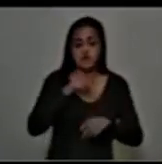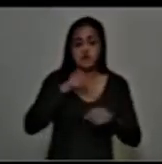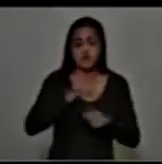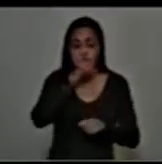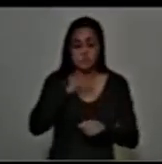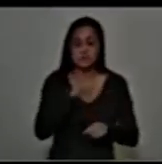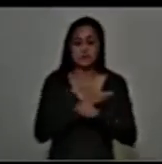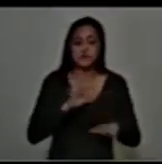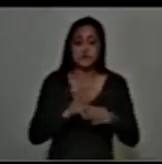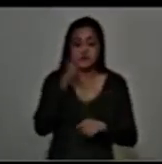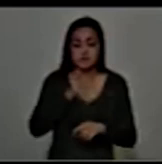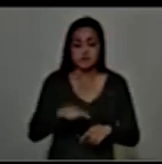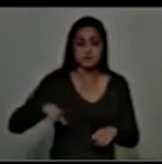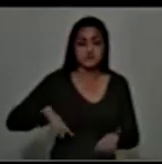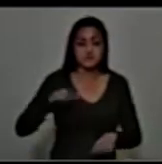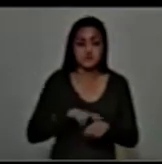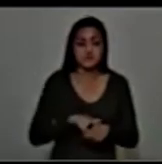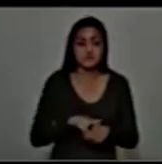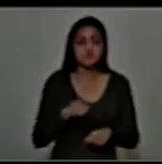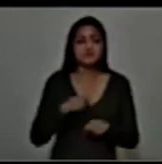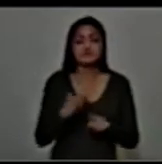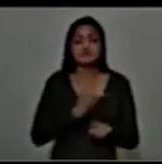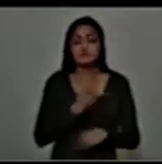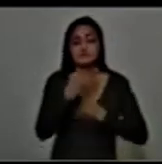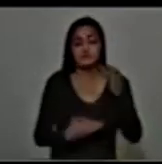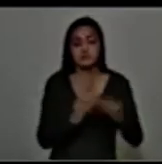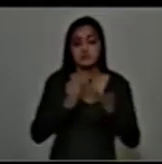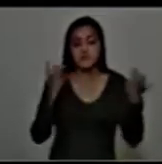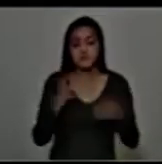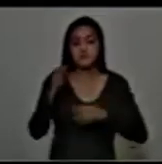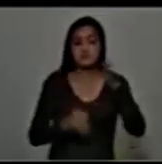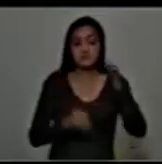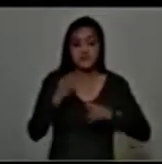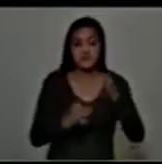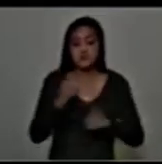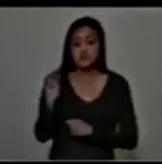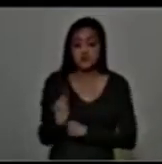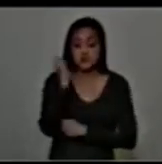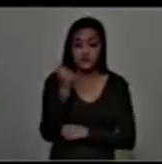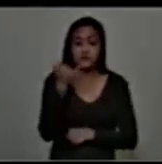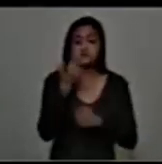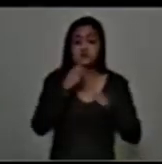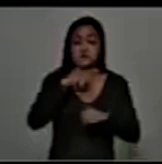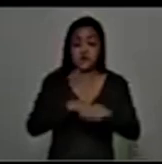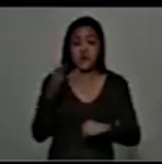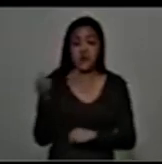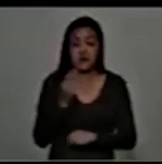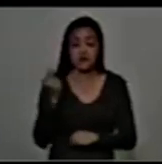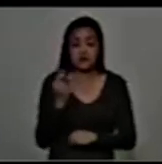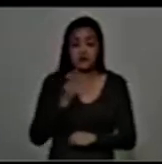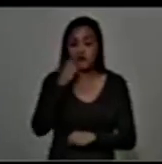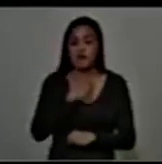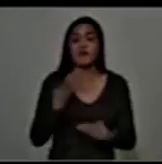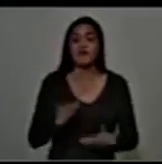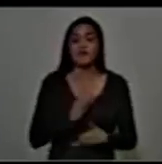Dirección General Logística acerca de los derechos de vía presentes en la